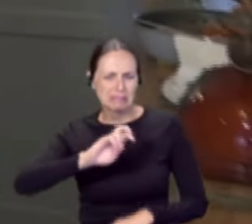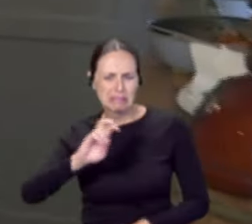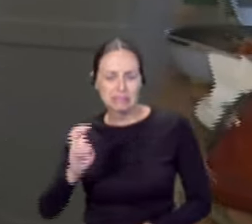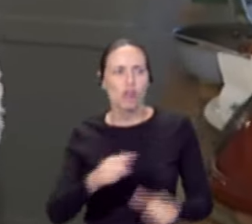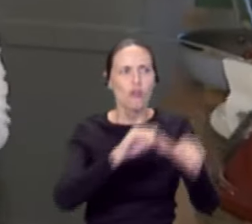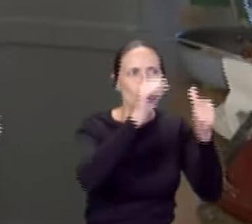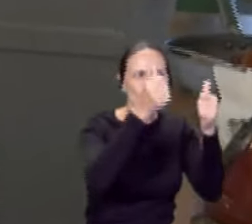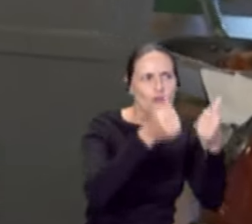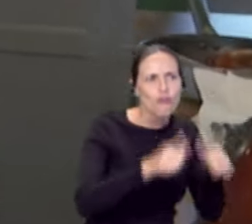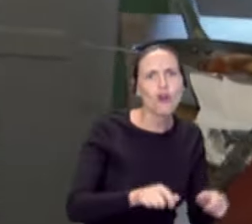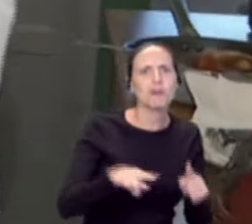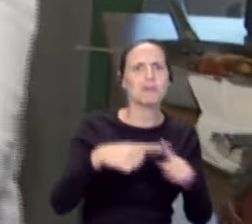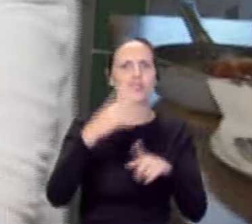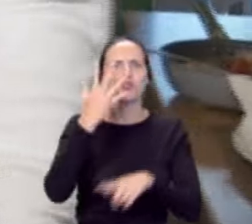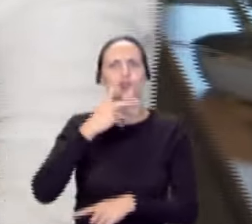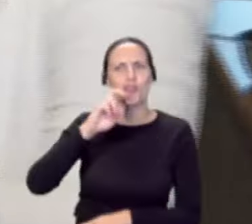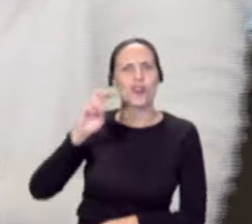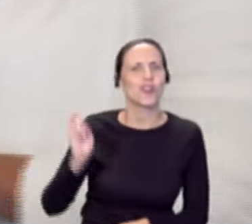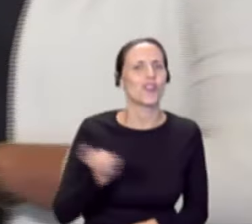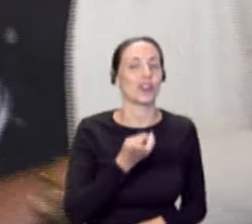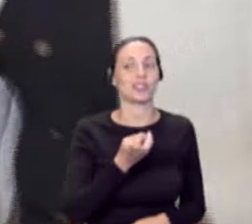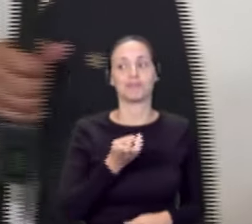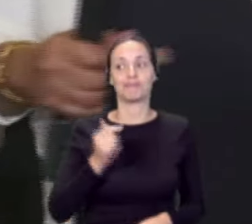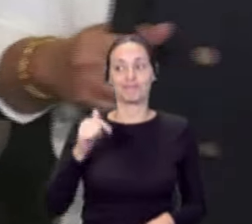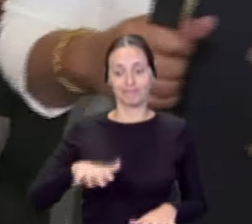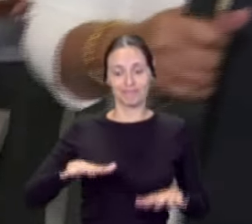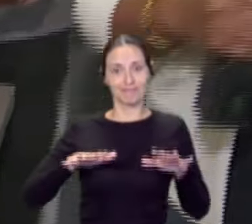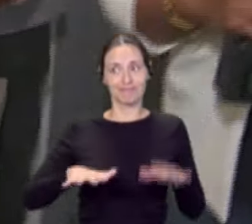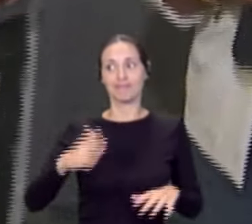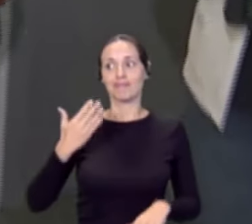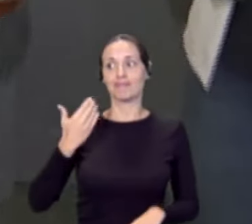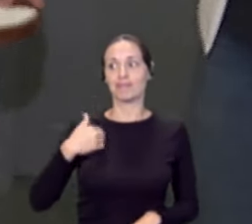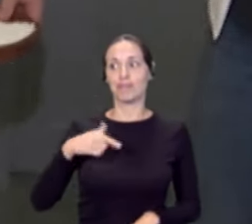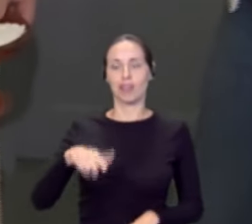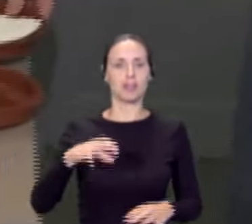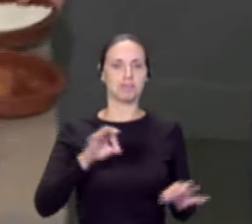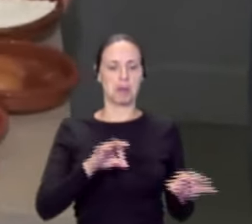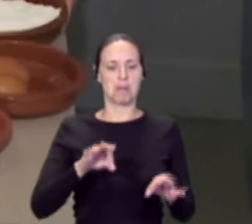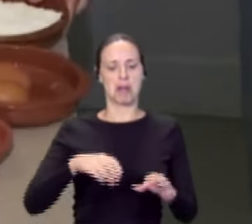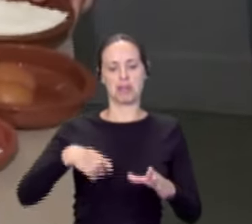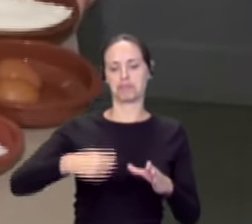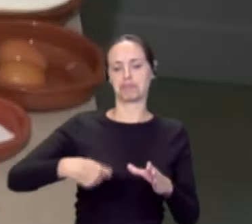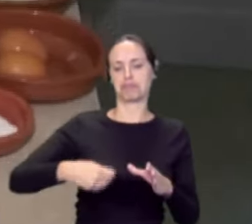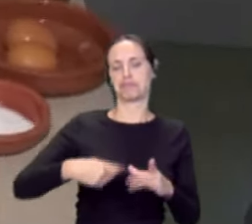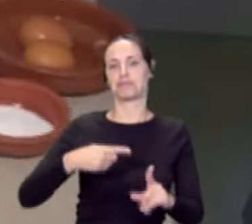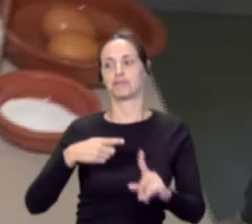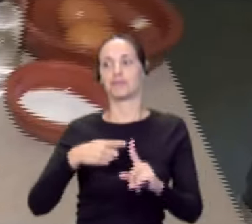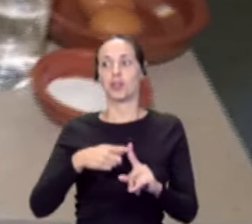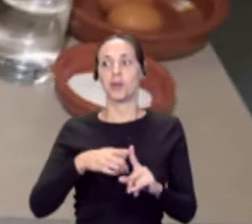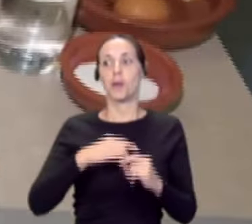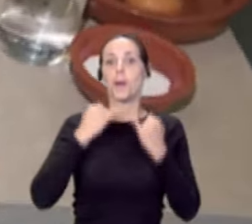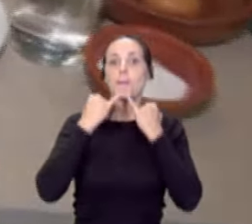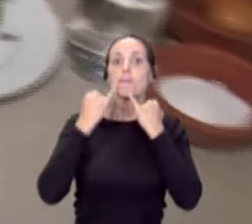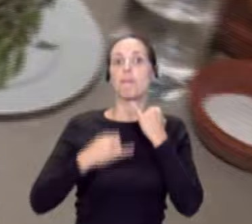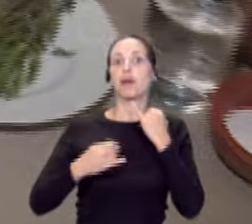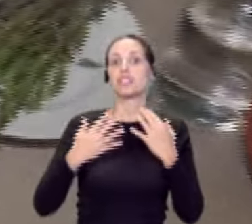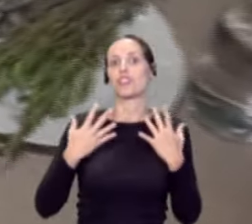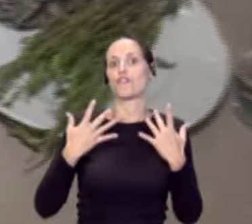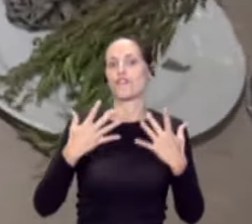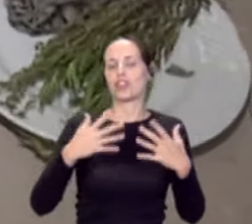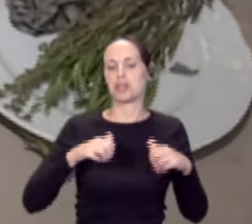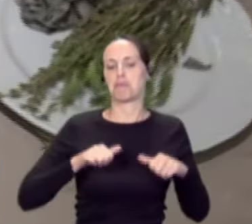colores, también podemos decir. Pues aquí nosotros estamos ya con las manos en la masa para preparar pasta fresca. Nos lo va a